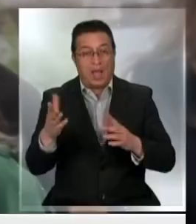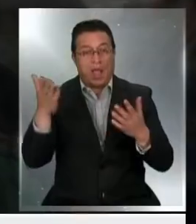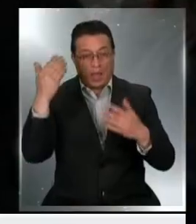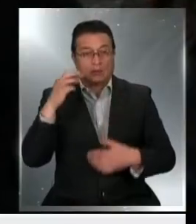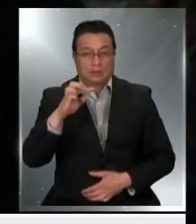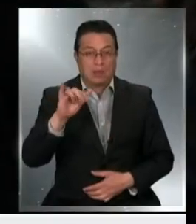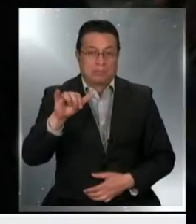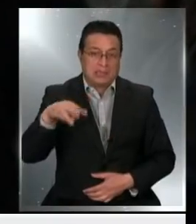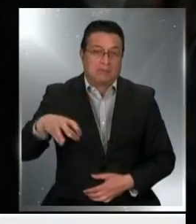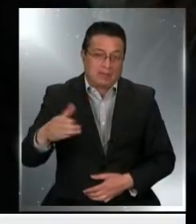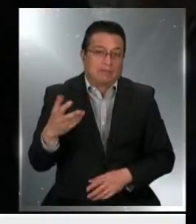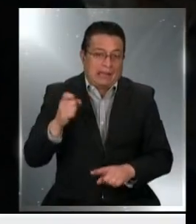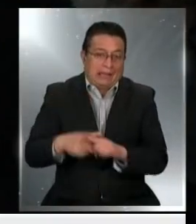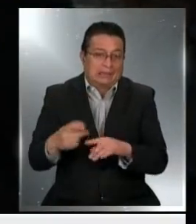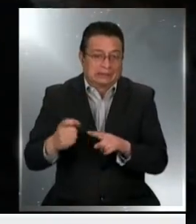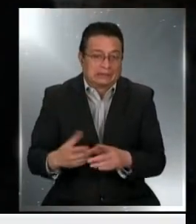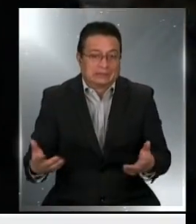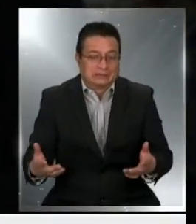pyme.